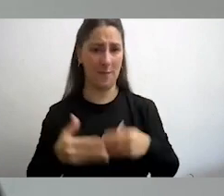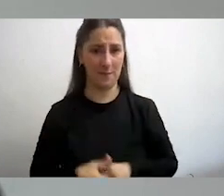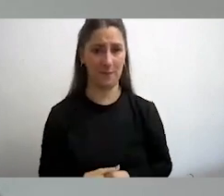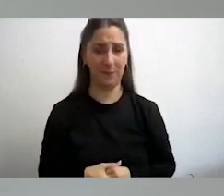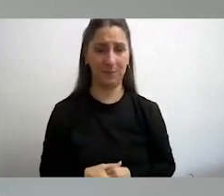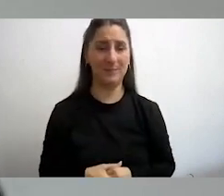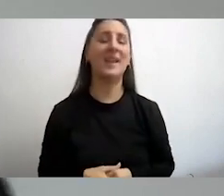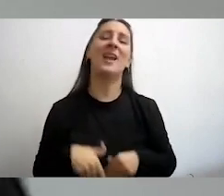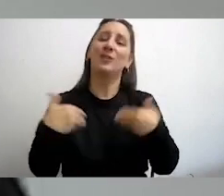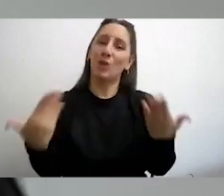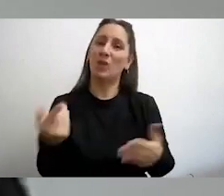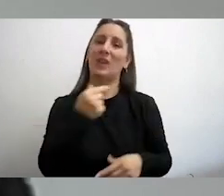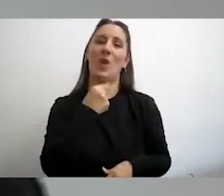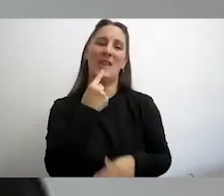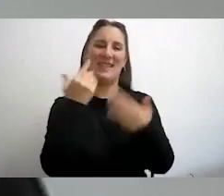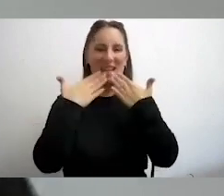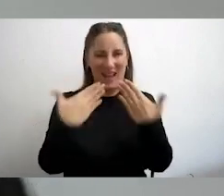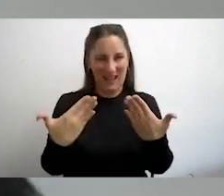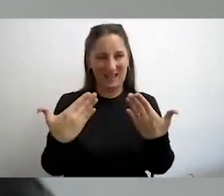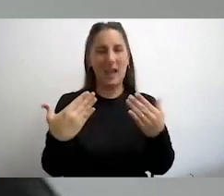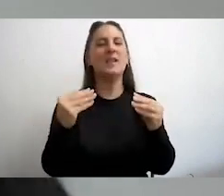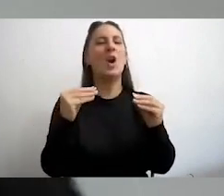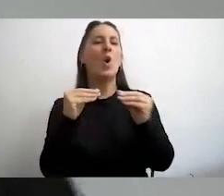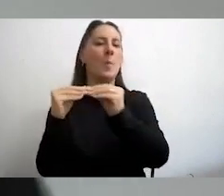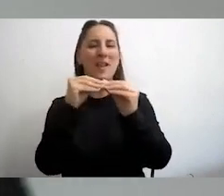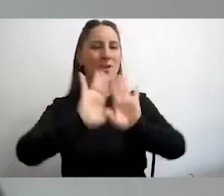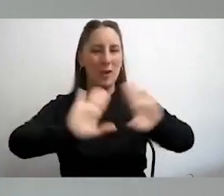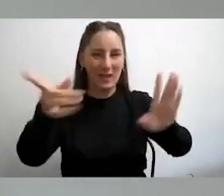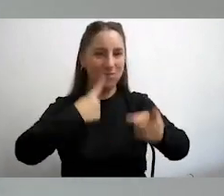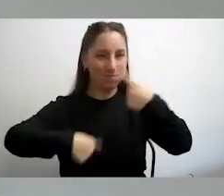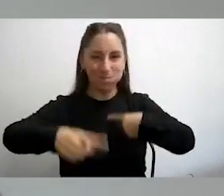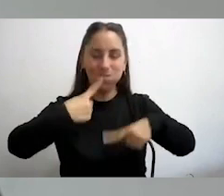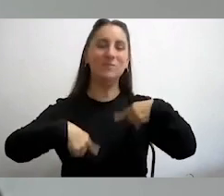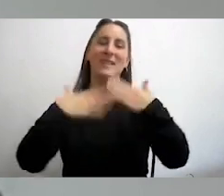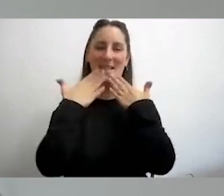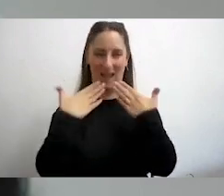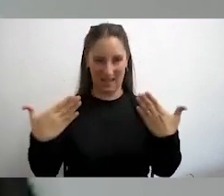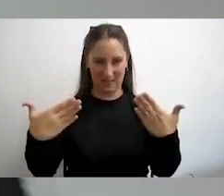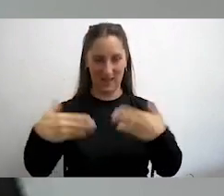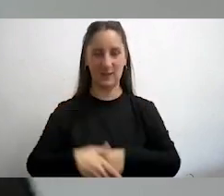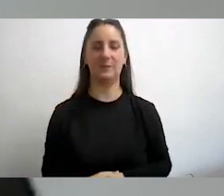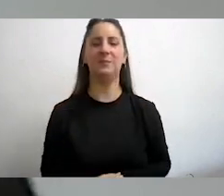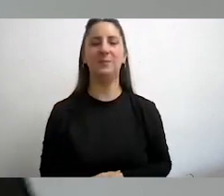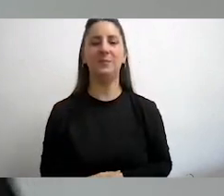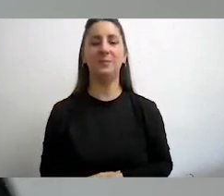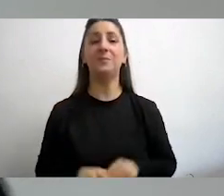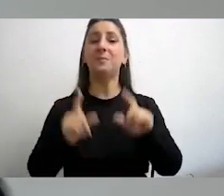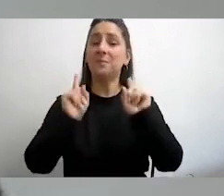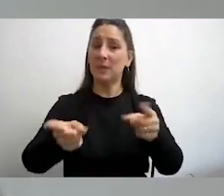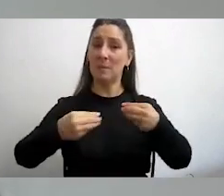que les agradezco también a aquellos que han contestado esa encuesta. Eh, También me da mucha